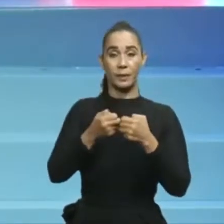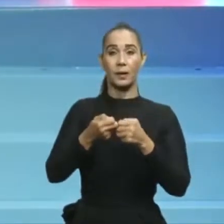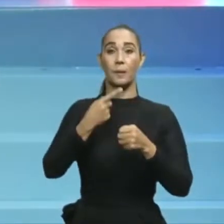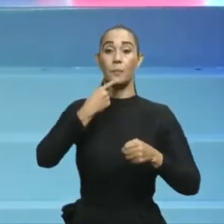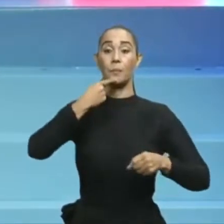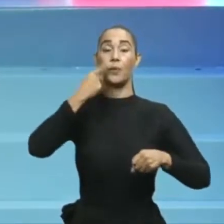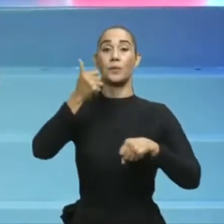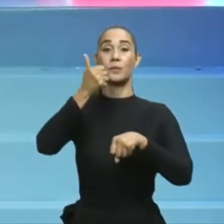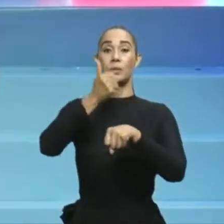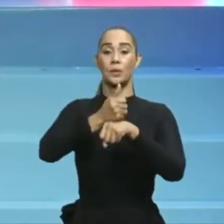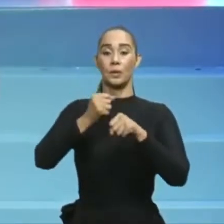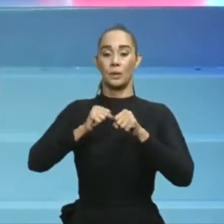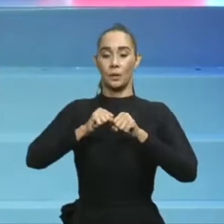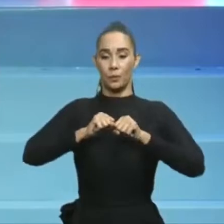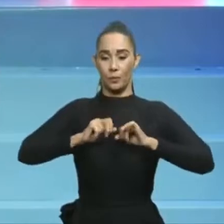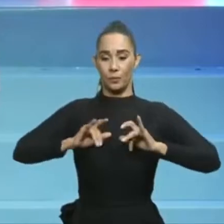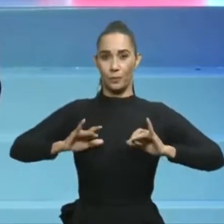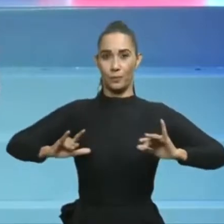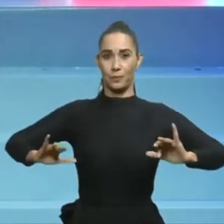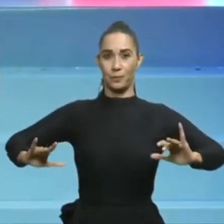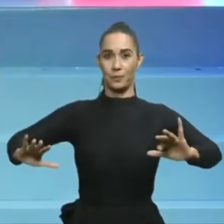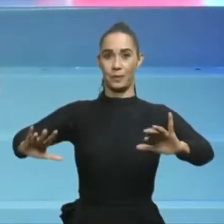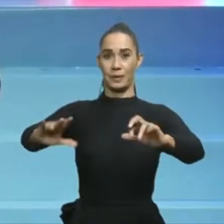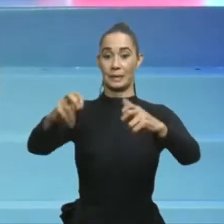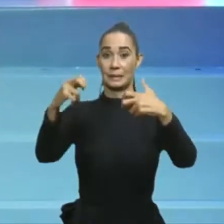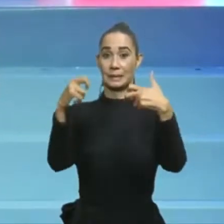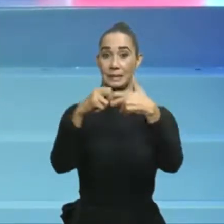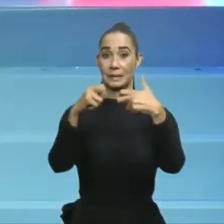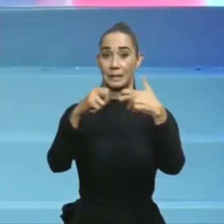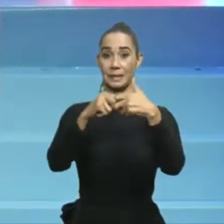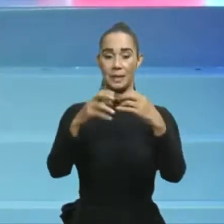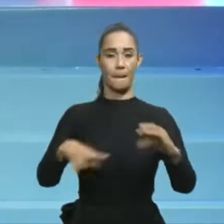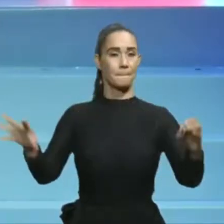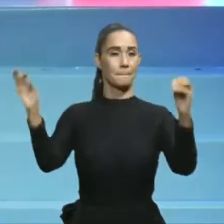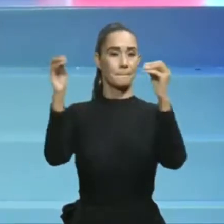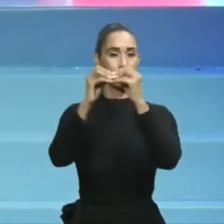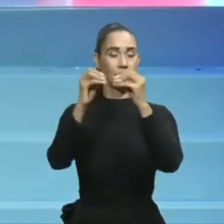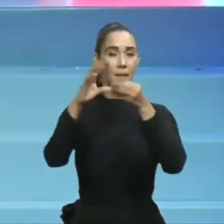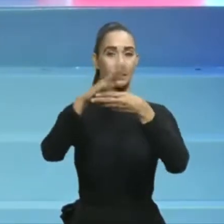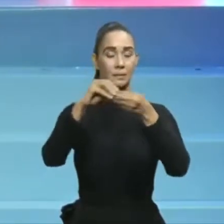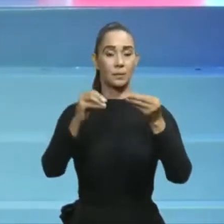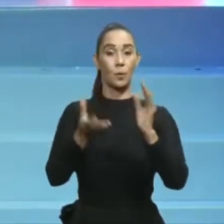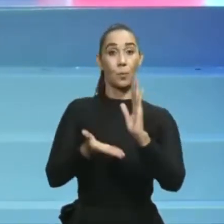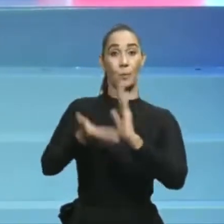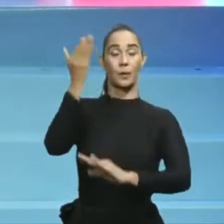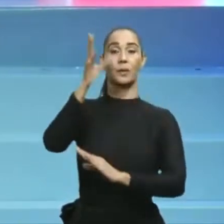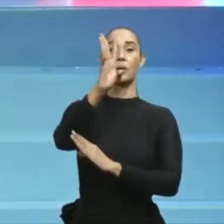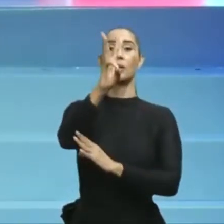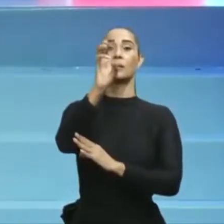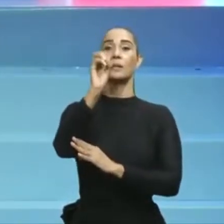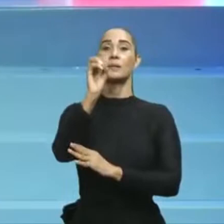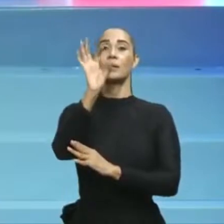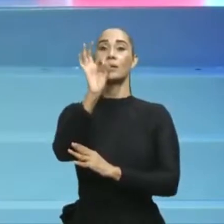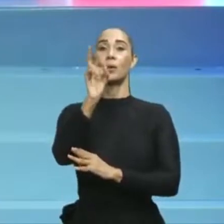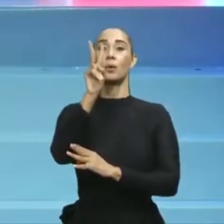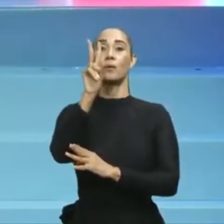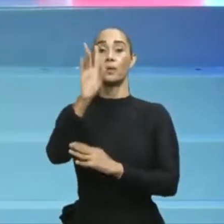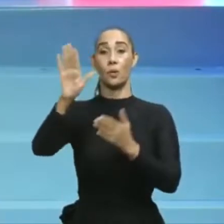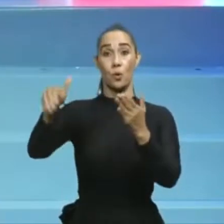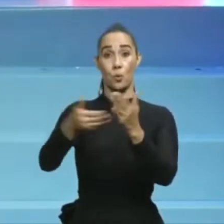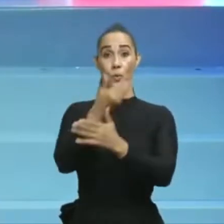la mayor expansión de energías renovables de nuestra historia con un aumento de 692 nuevos